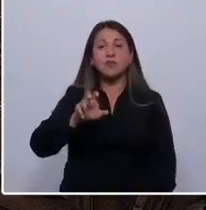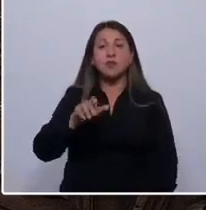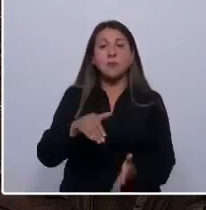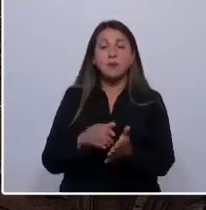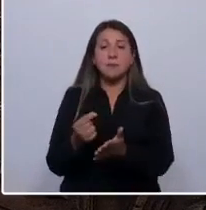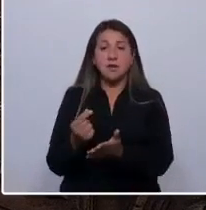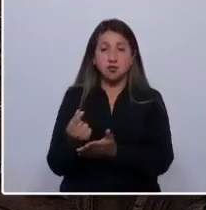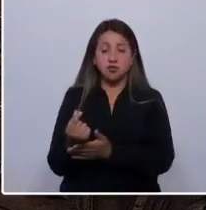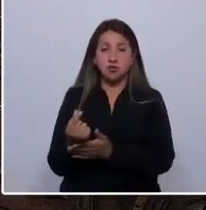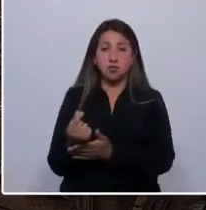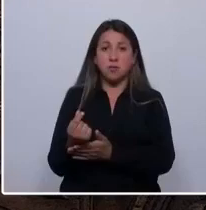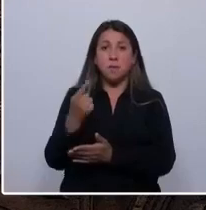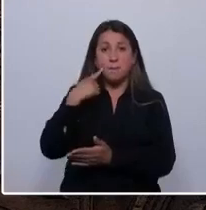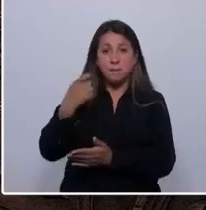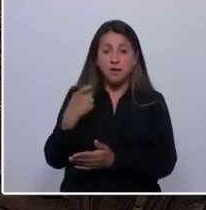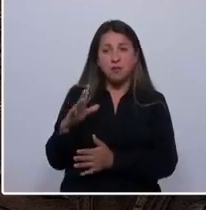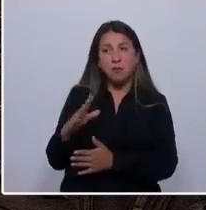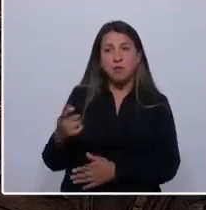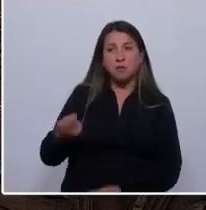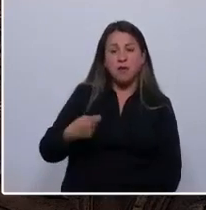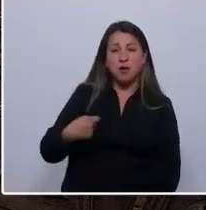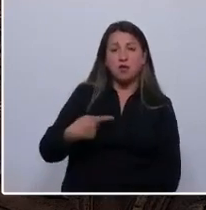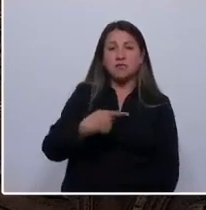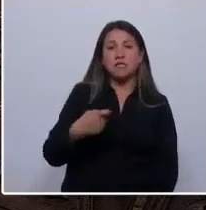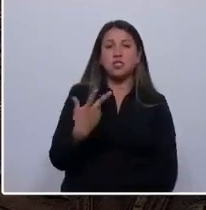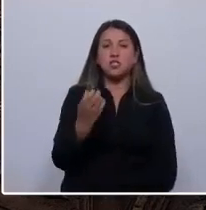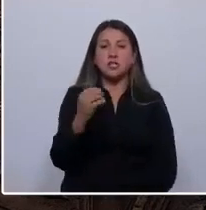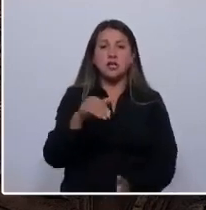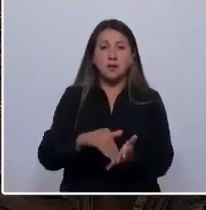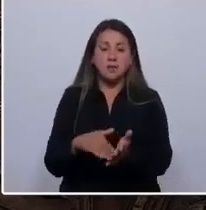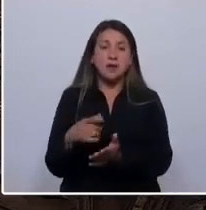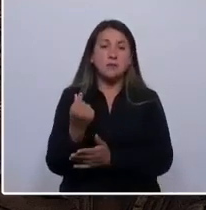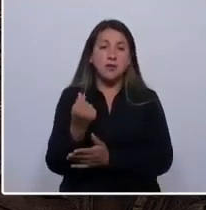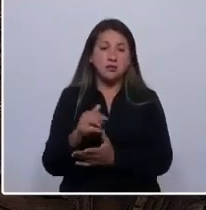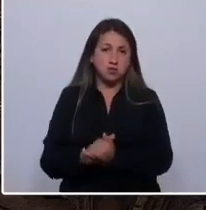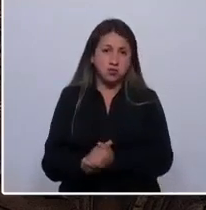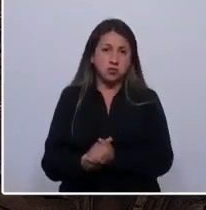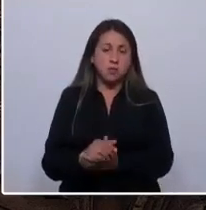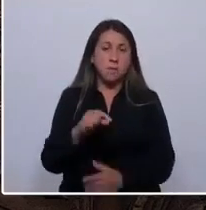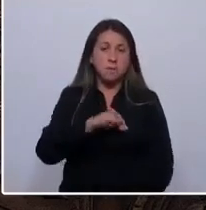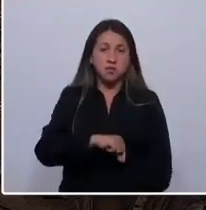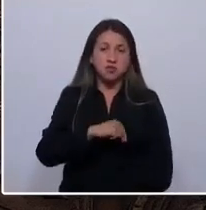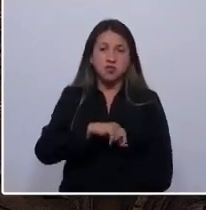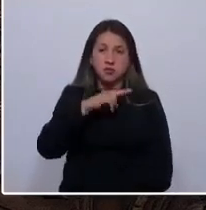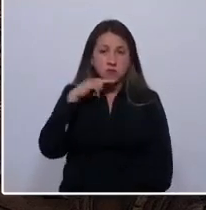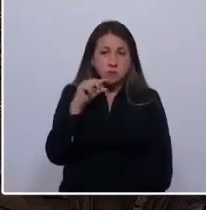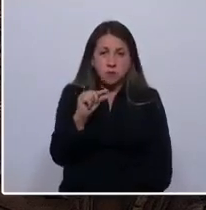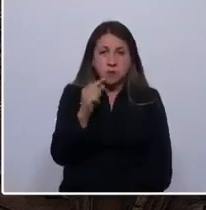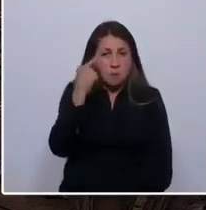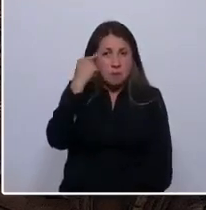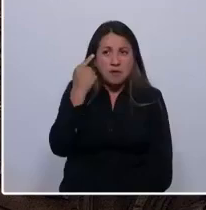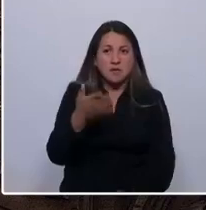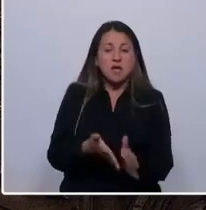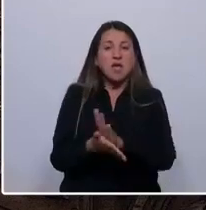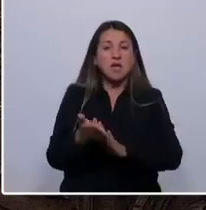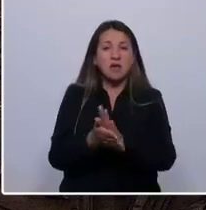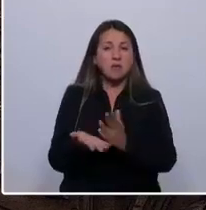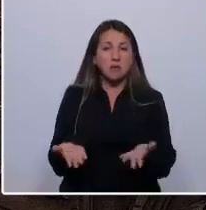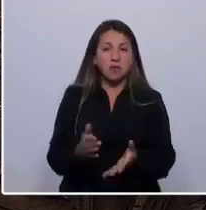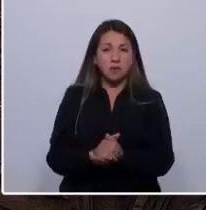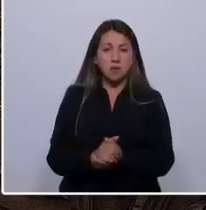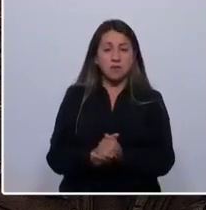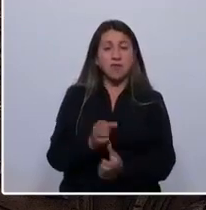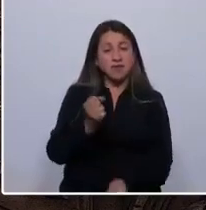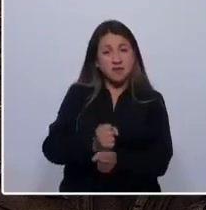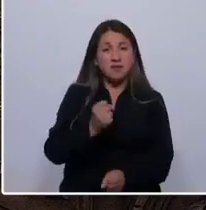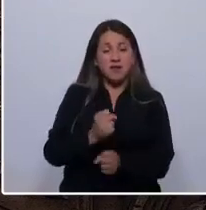pesos, pero las mujeres reciben cerca de 180 mil pesos de pensión. Piensen en un ejemplo más directo.